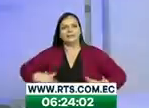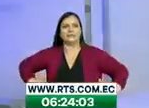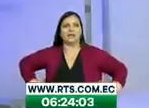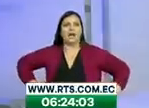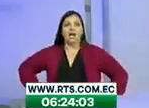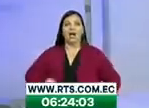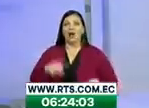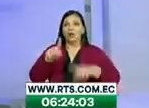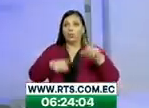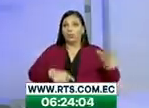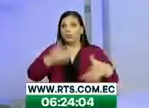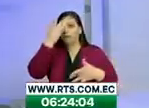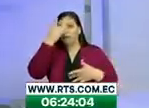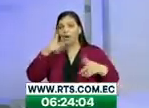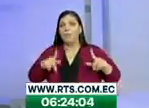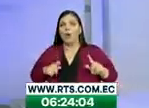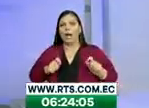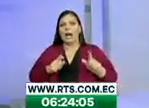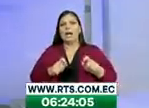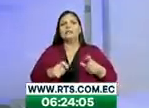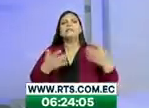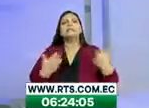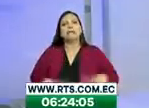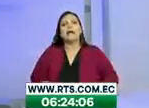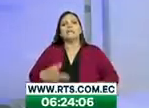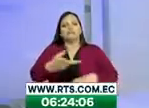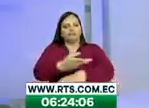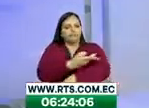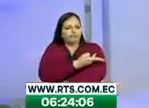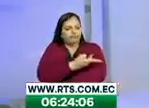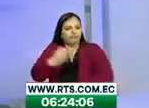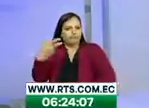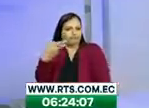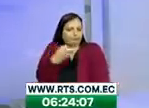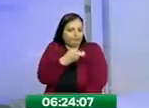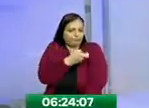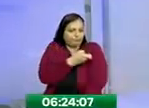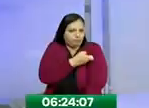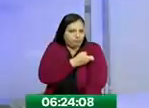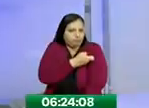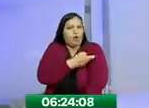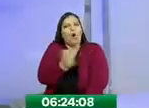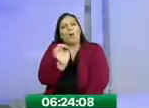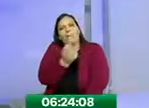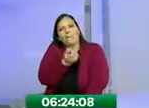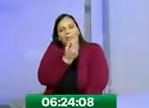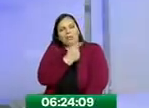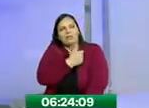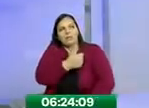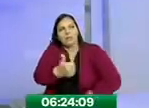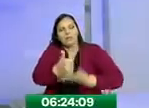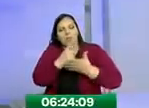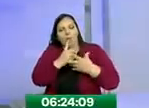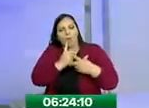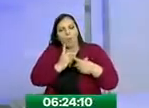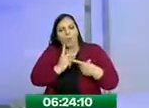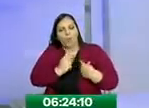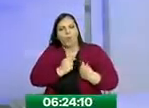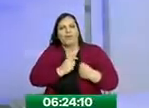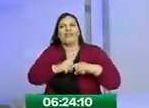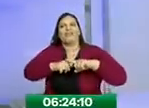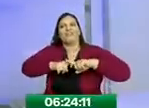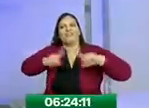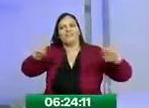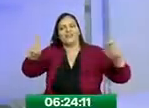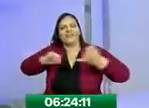que poco a poco esto va a desaparecer, esto será nada más algo en olvido y que todos, yo creo que todos ahorita vamos